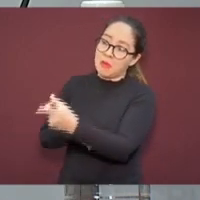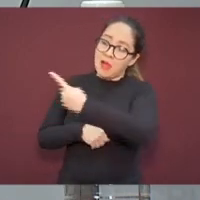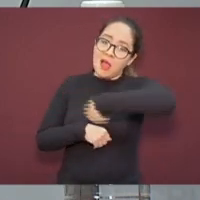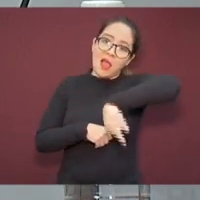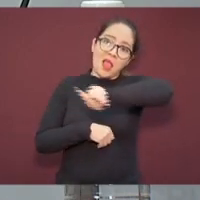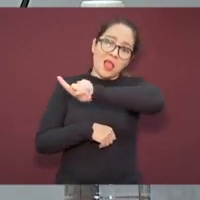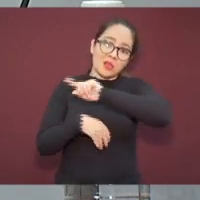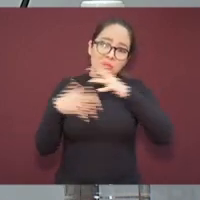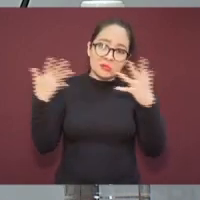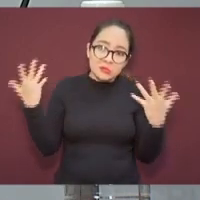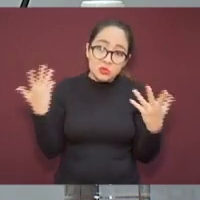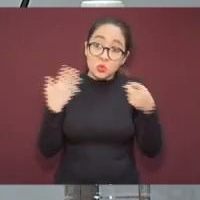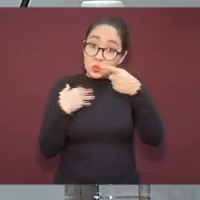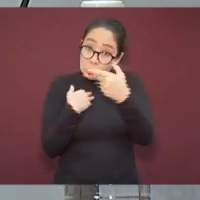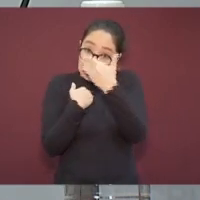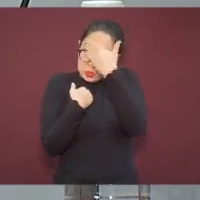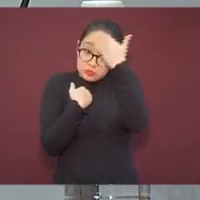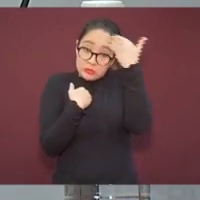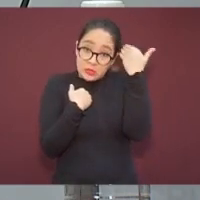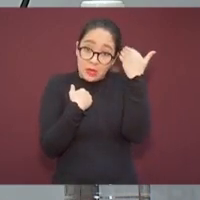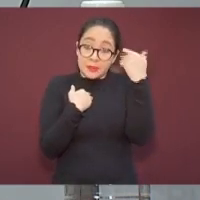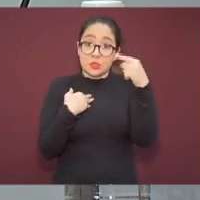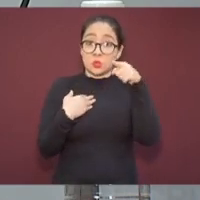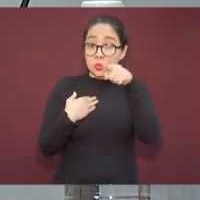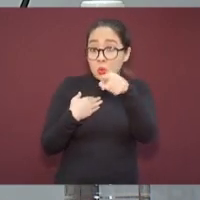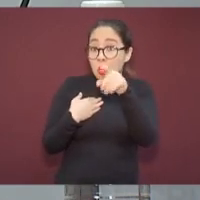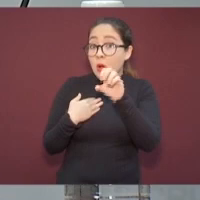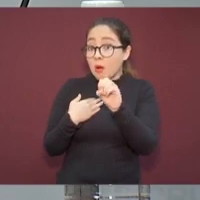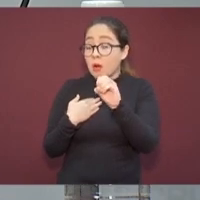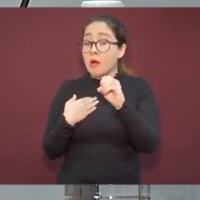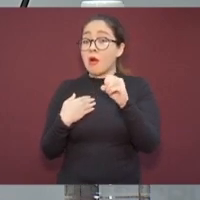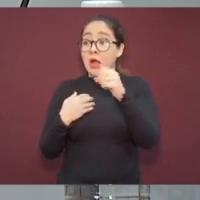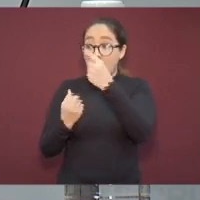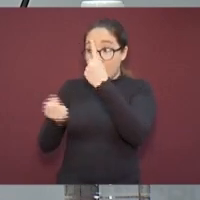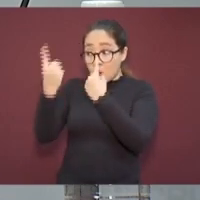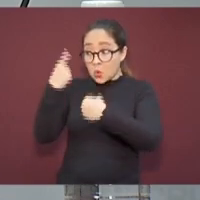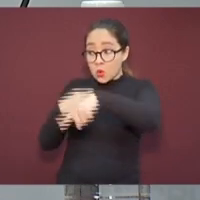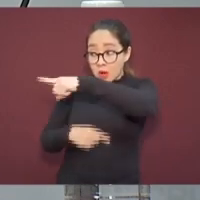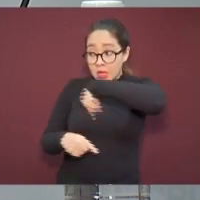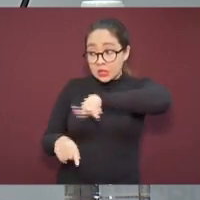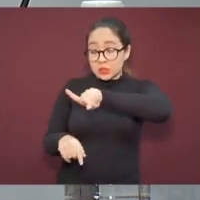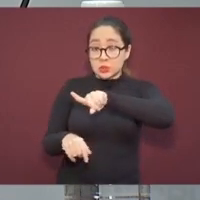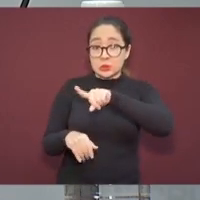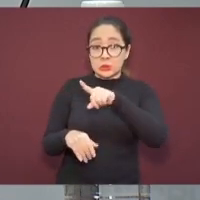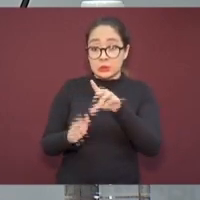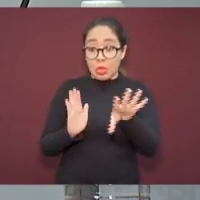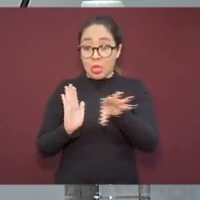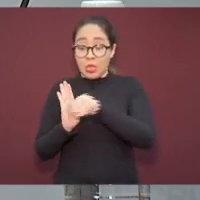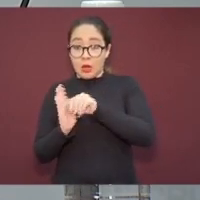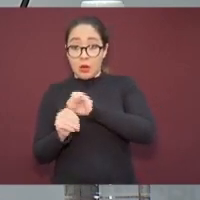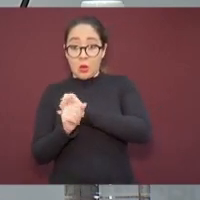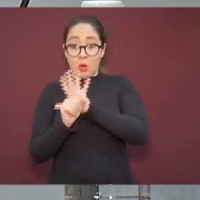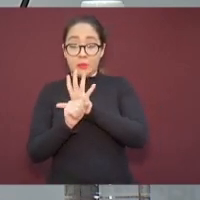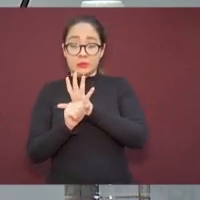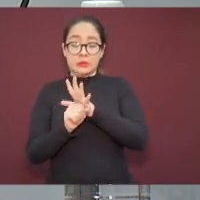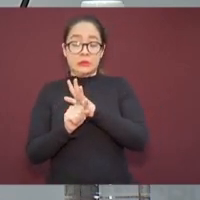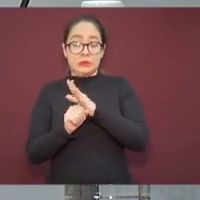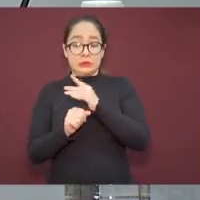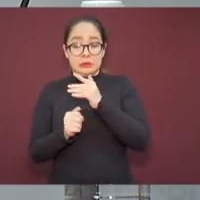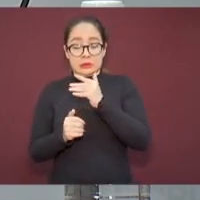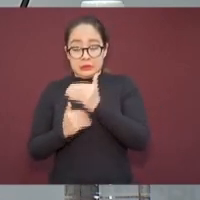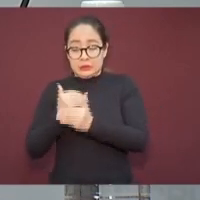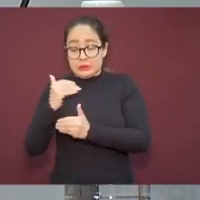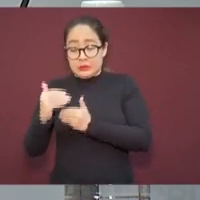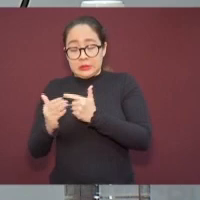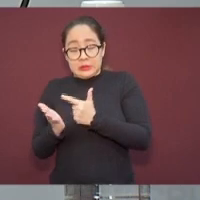padecimiento. No sabes si tú o alguno de ellos necesitará hospitalización y tampoco qué